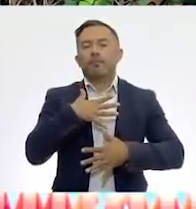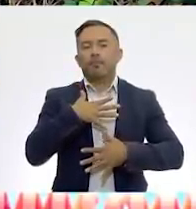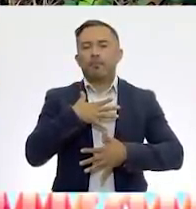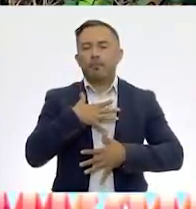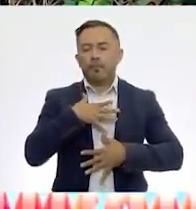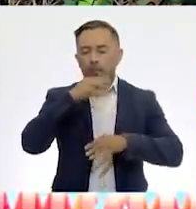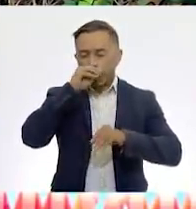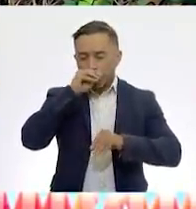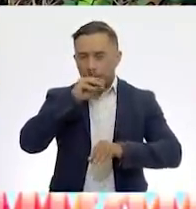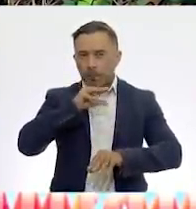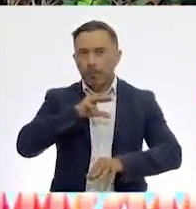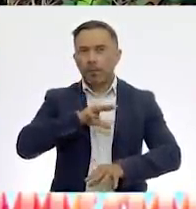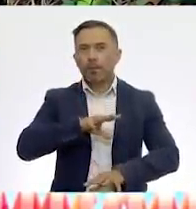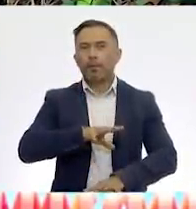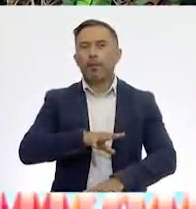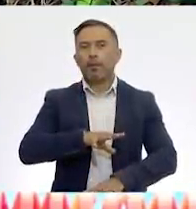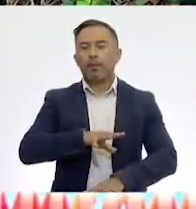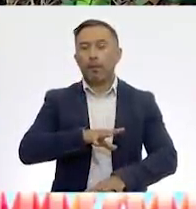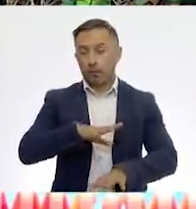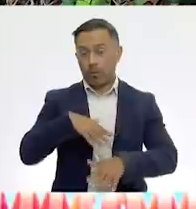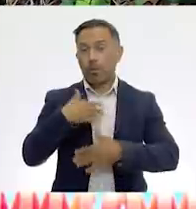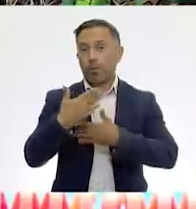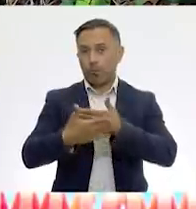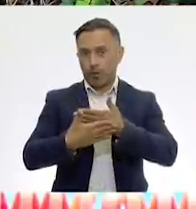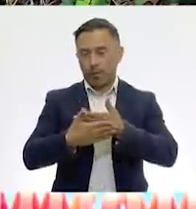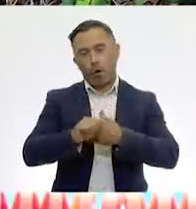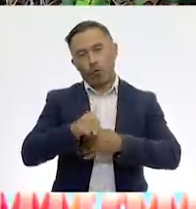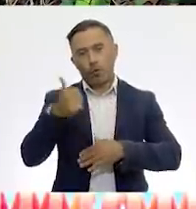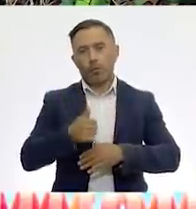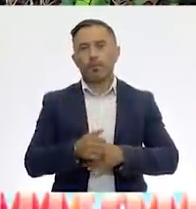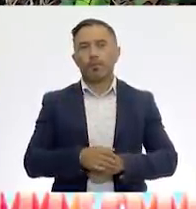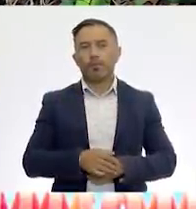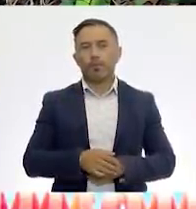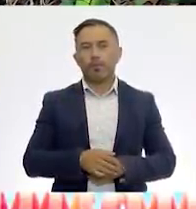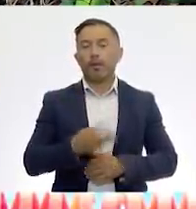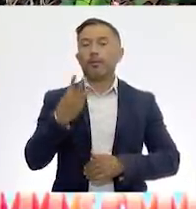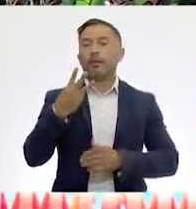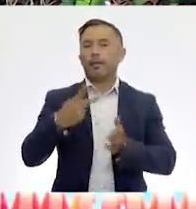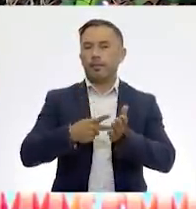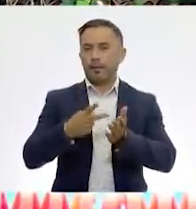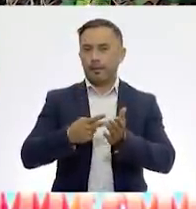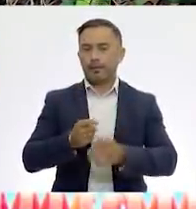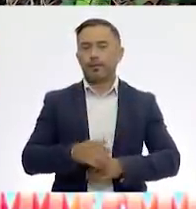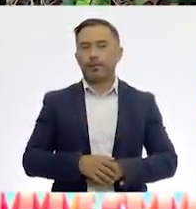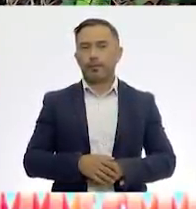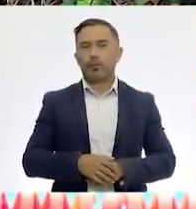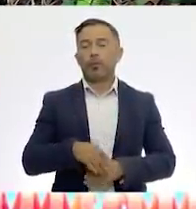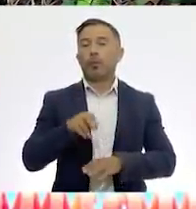exhala, prepárate para la siguiente. 3 repeticiones. 1,